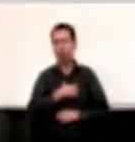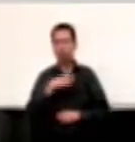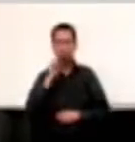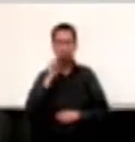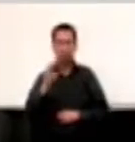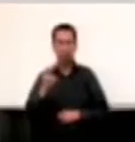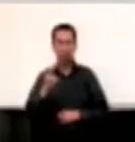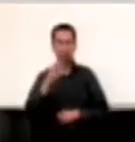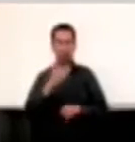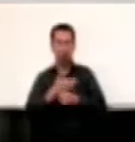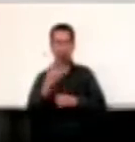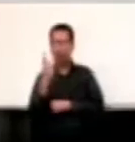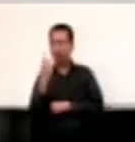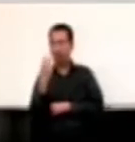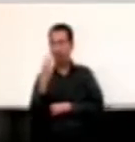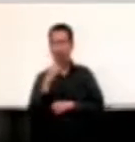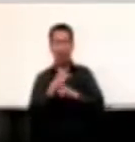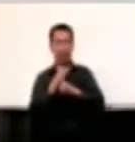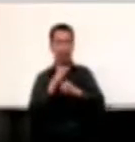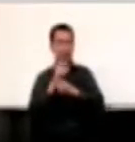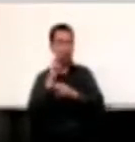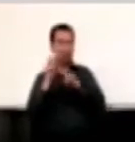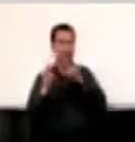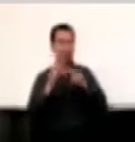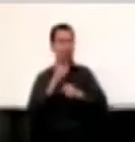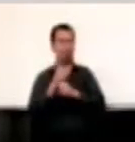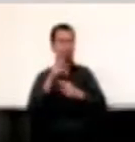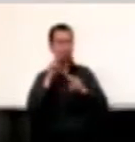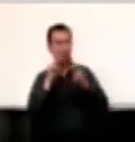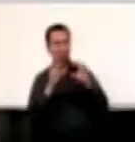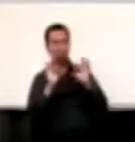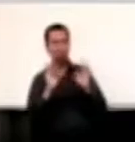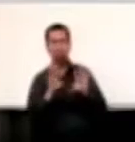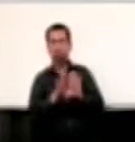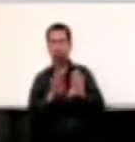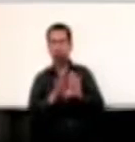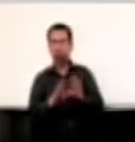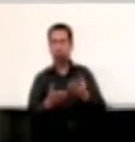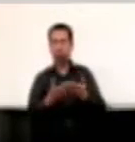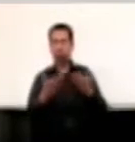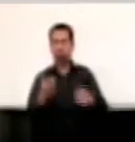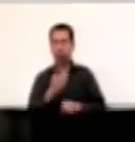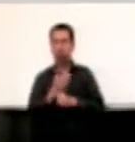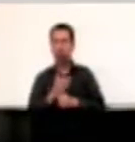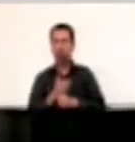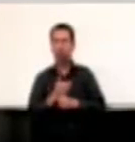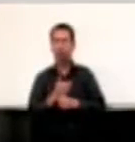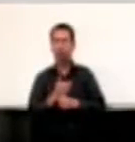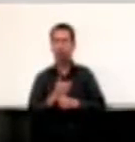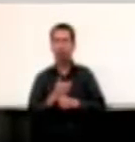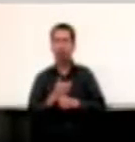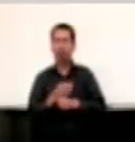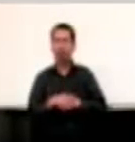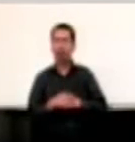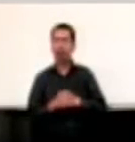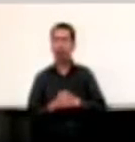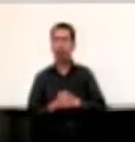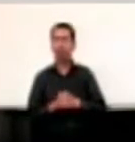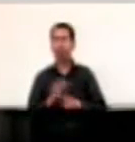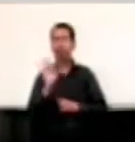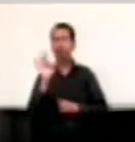la transmisión en línea, acompañándonos en la distancia. Yo quisiera